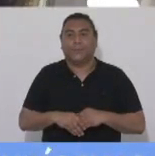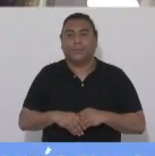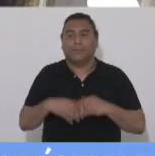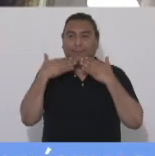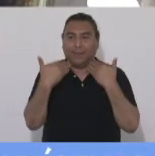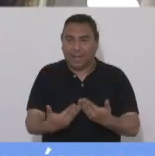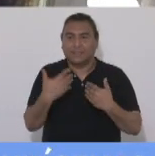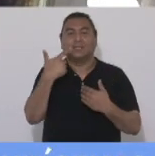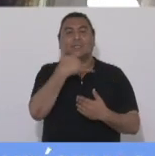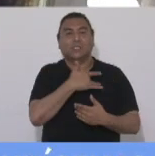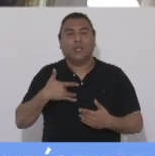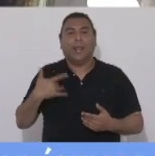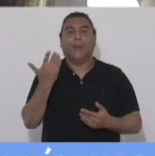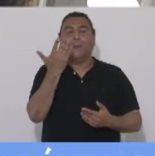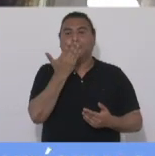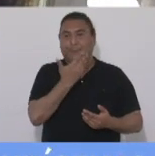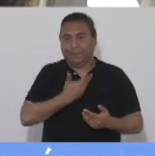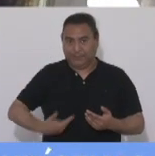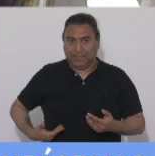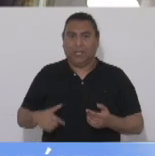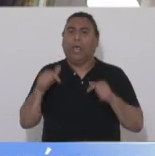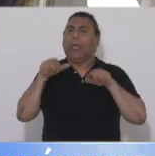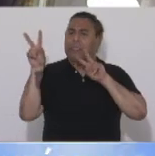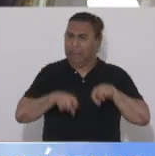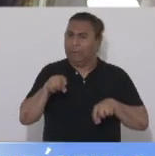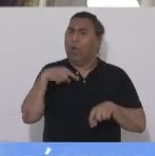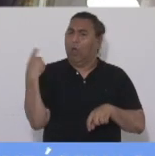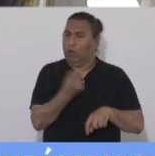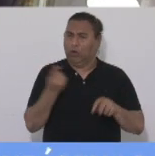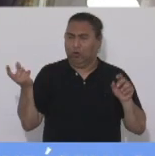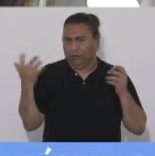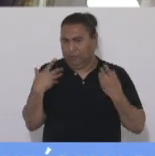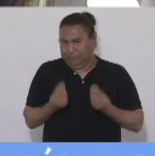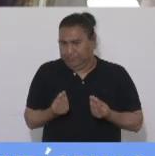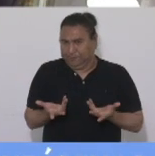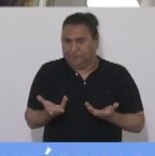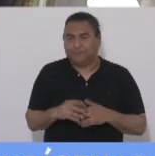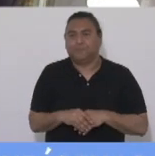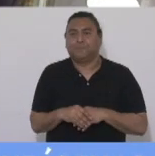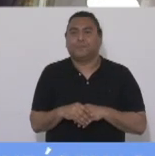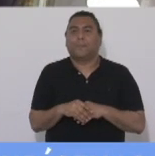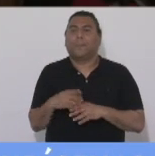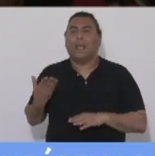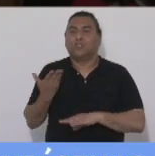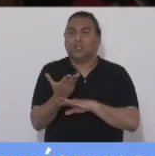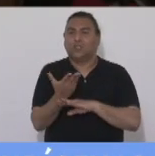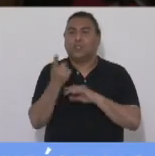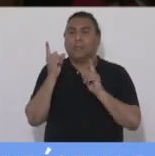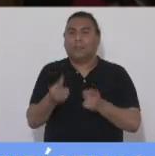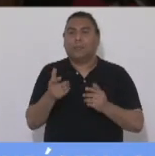Gracias, señora presidenta. El tema que hoy nos convoca es la solicitud de la